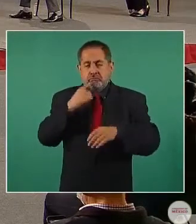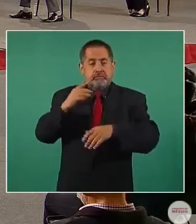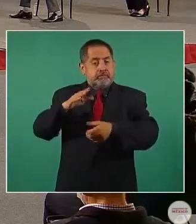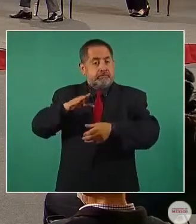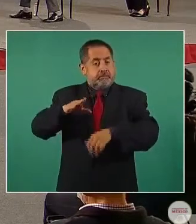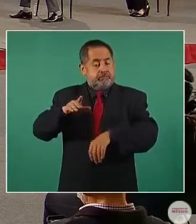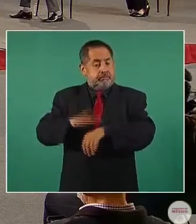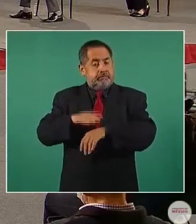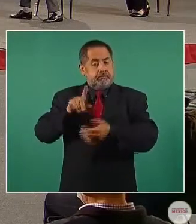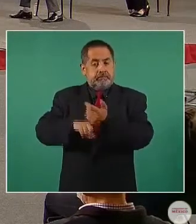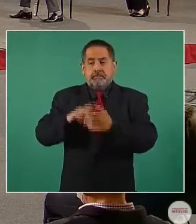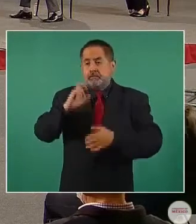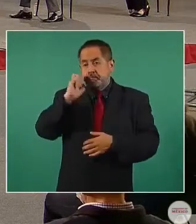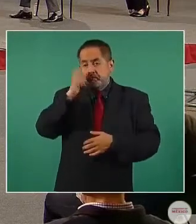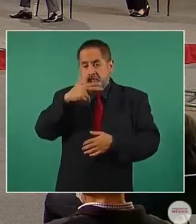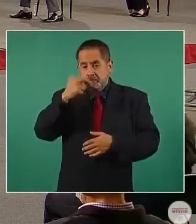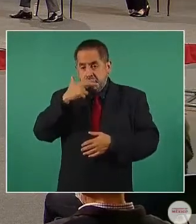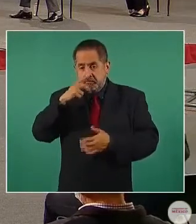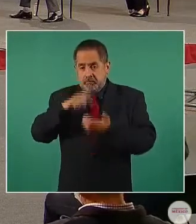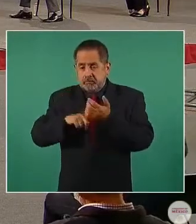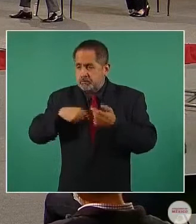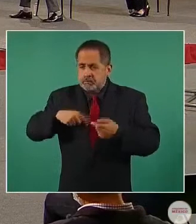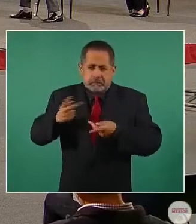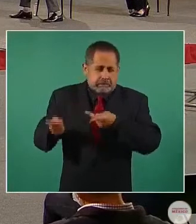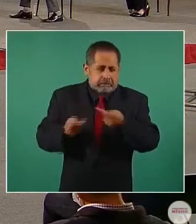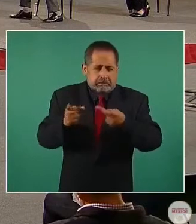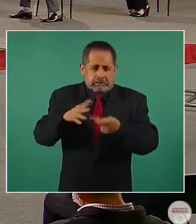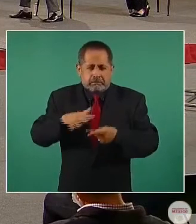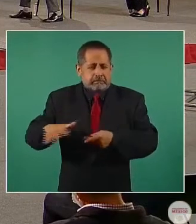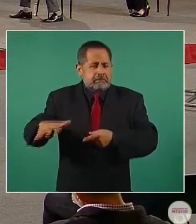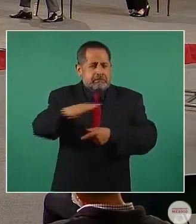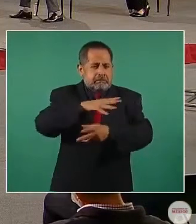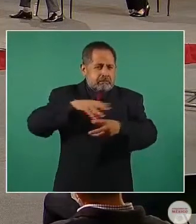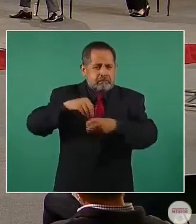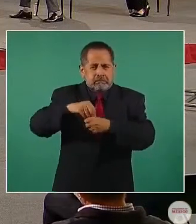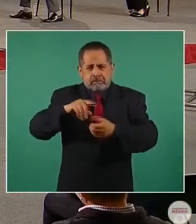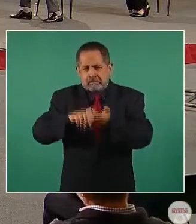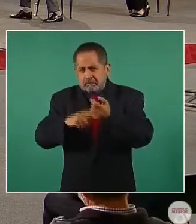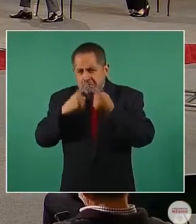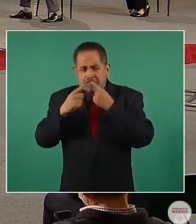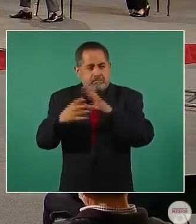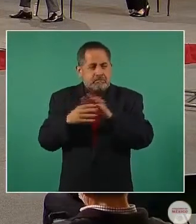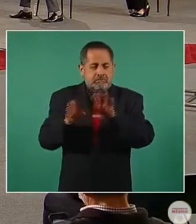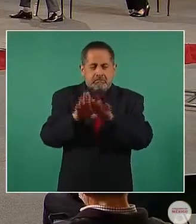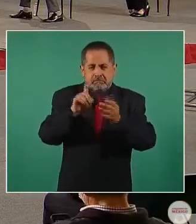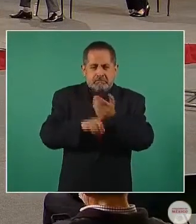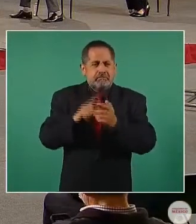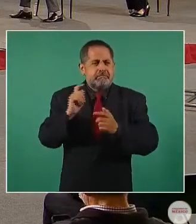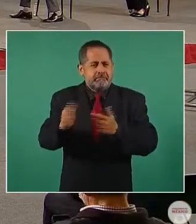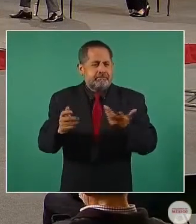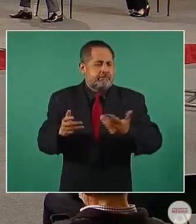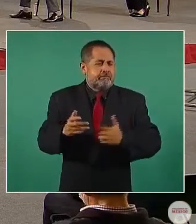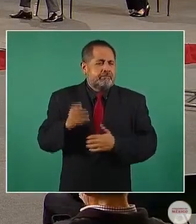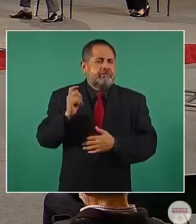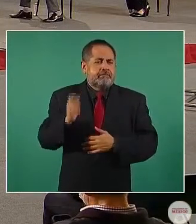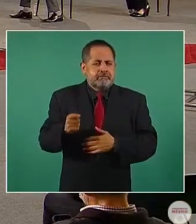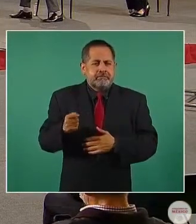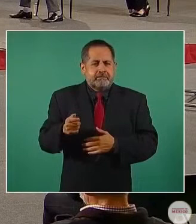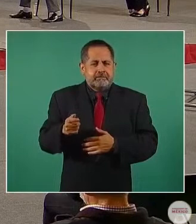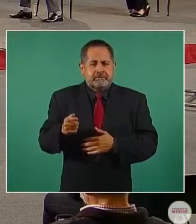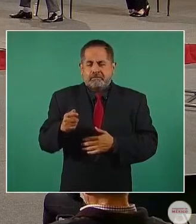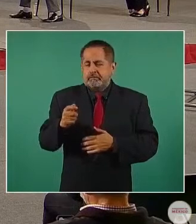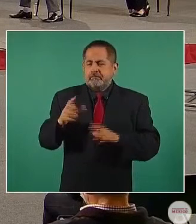Chihuahua, una encuesta que estamos realizando a lo largo de todos los planteles educativos y con las unidades de padres de familia, más